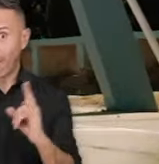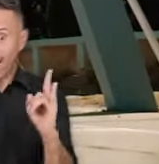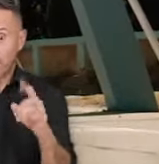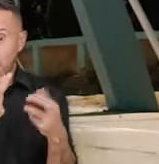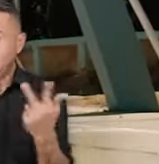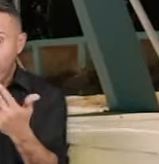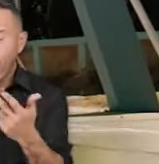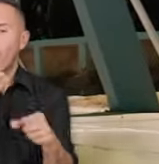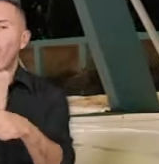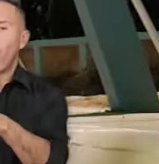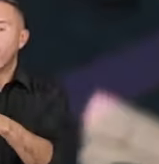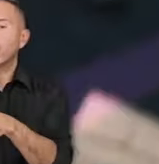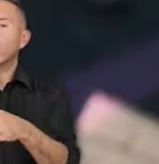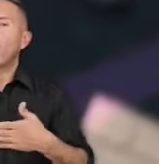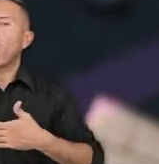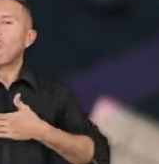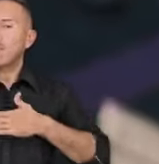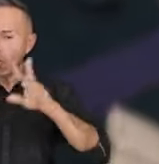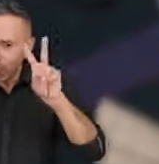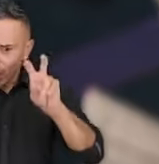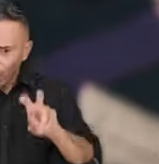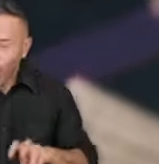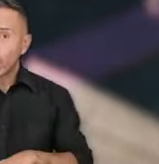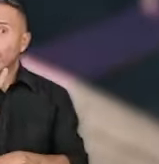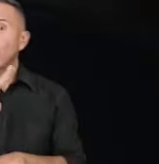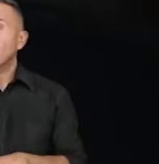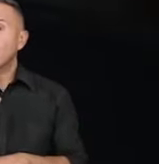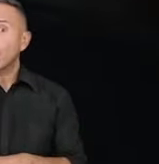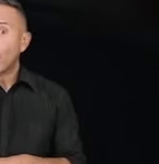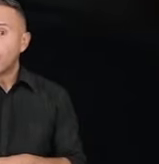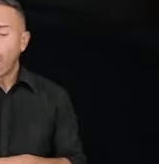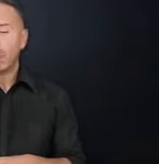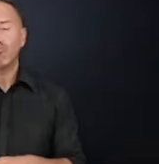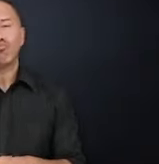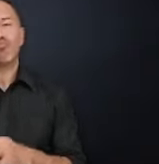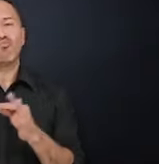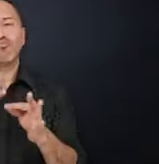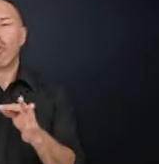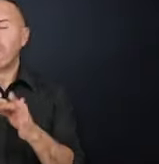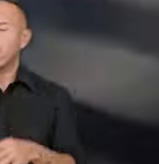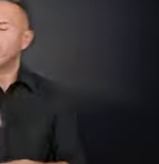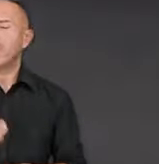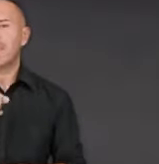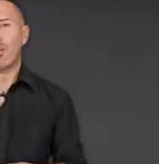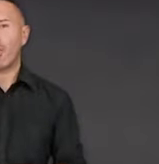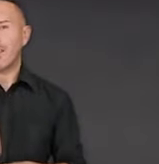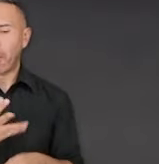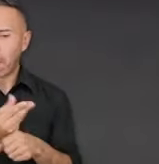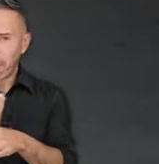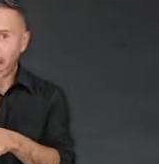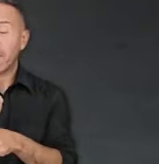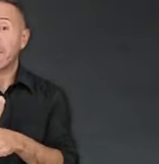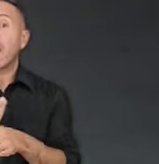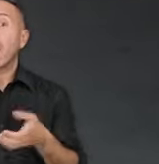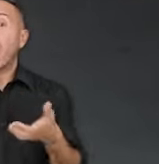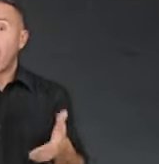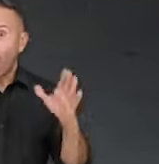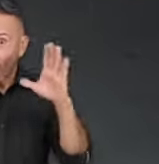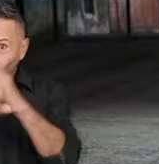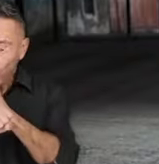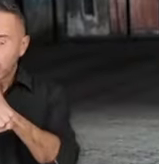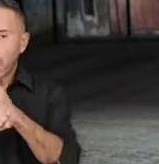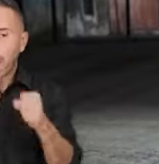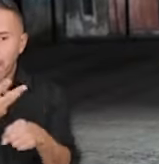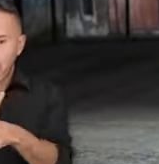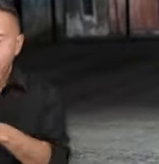212 de los compromisos se han cumplido al 100%. Que se iluminen nuestras calles. El INE da seguimiento para que